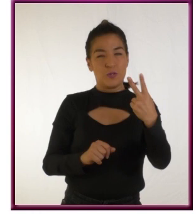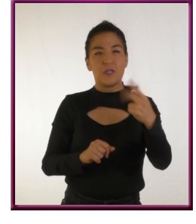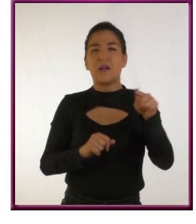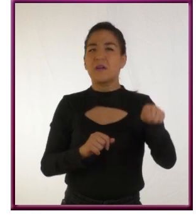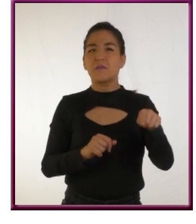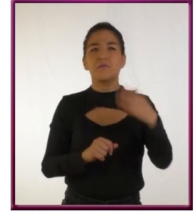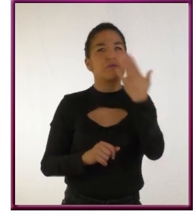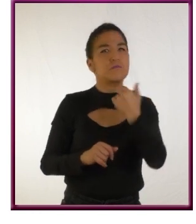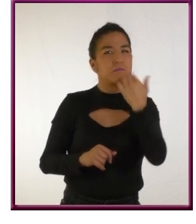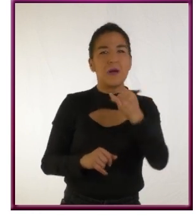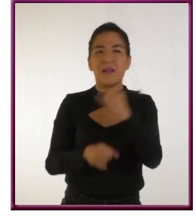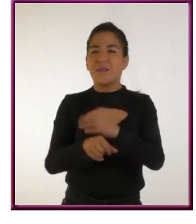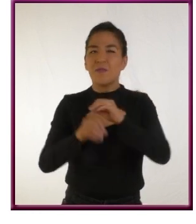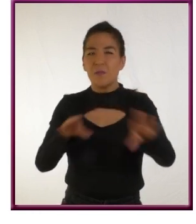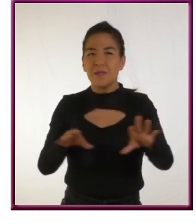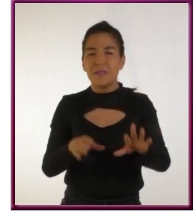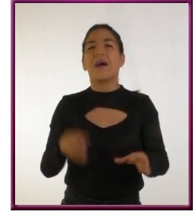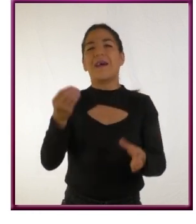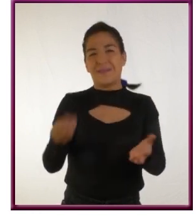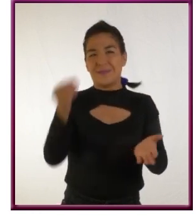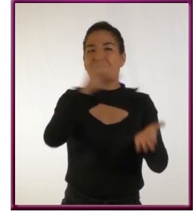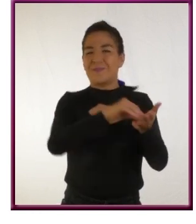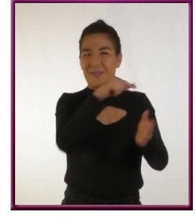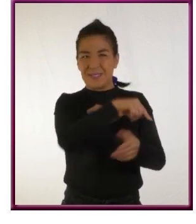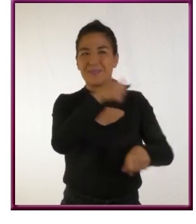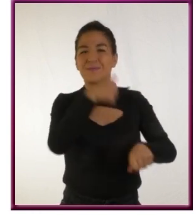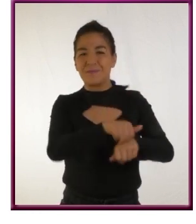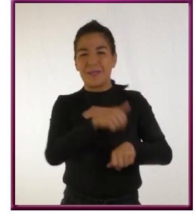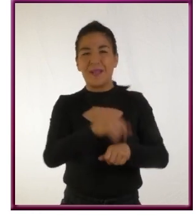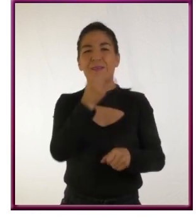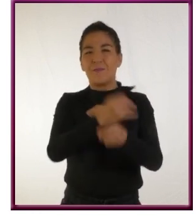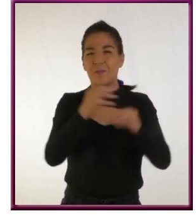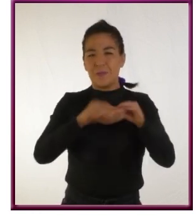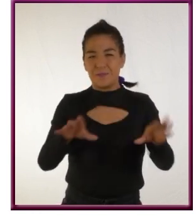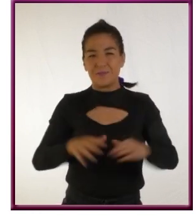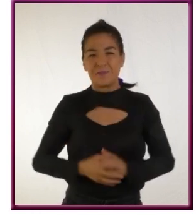izquierda no tenía datos. Vamos a colocar ahí un dato.